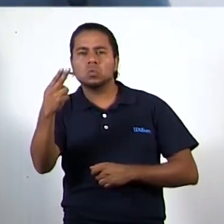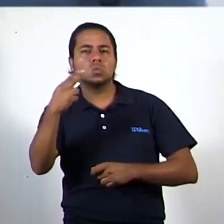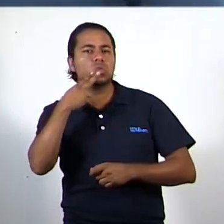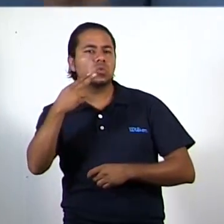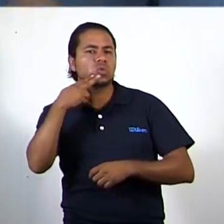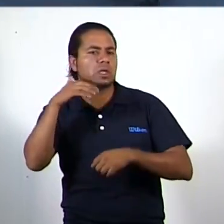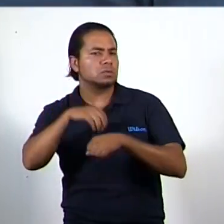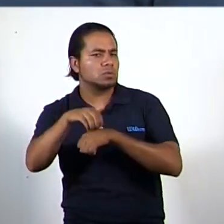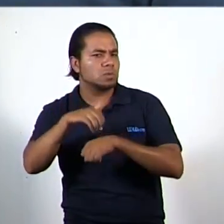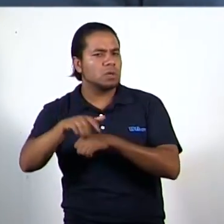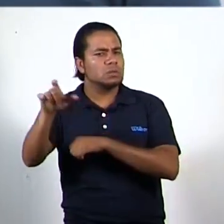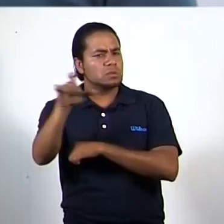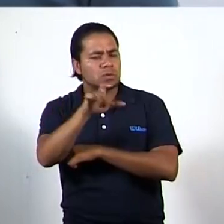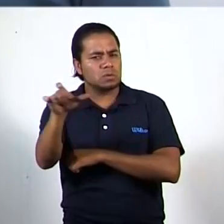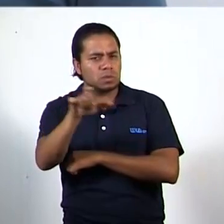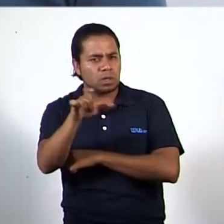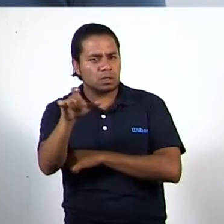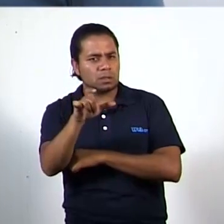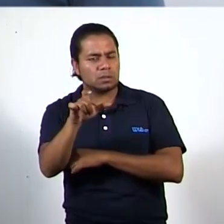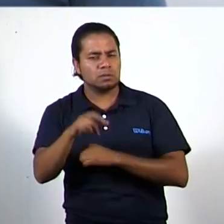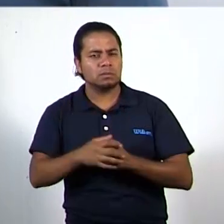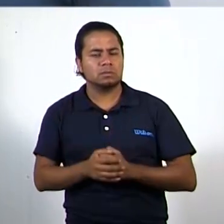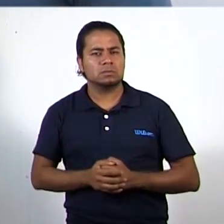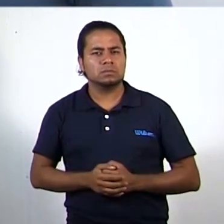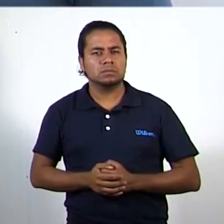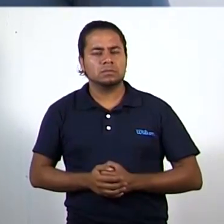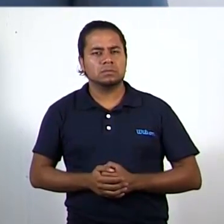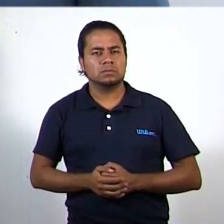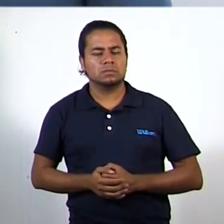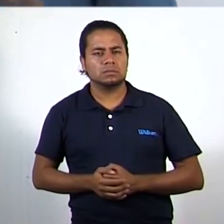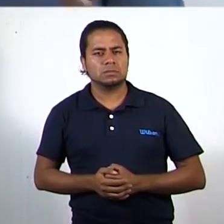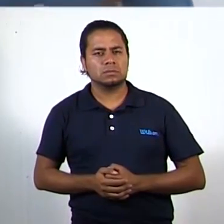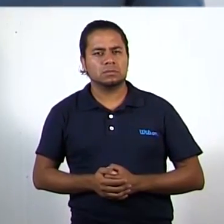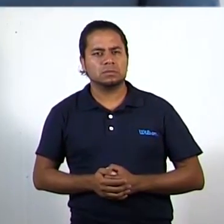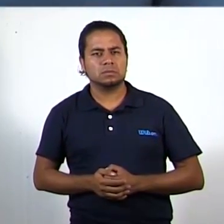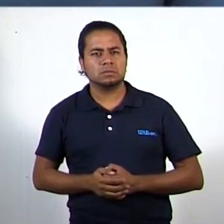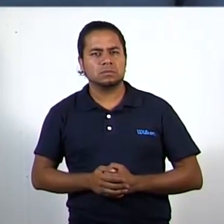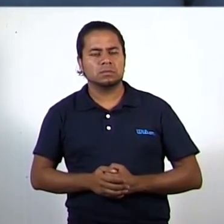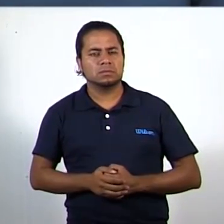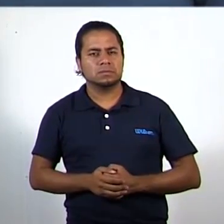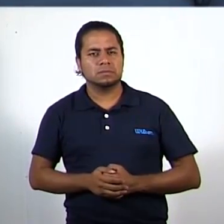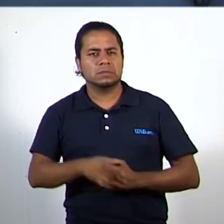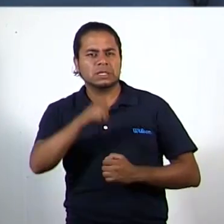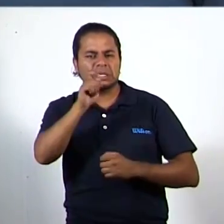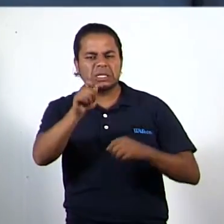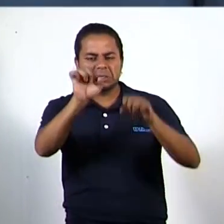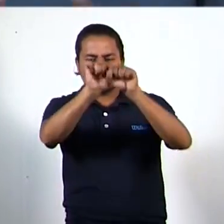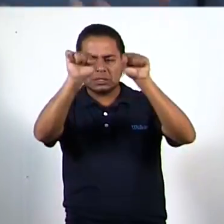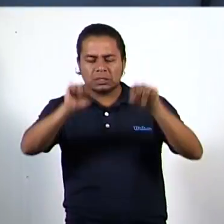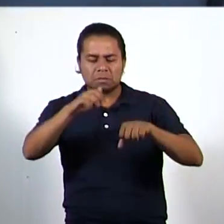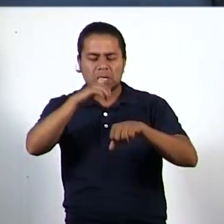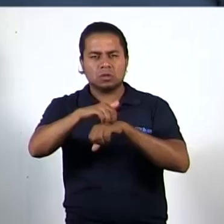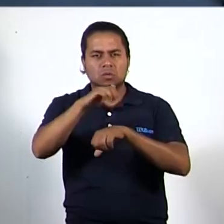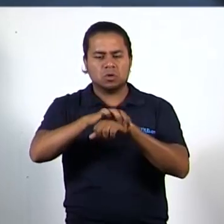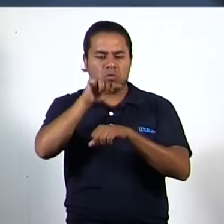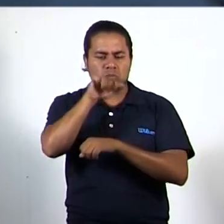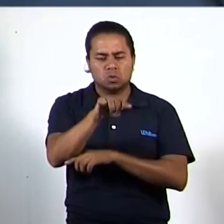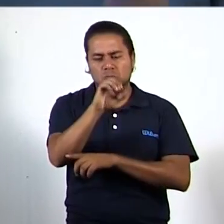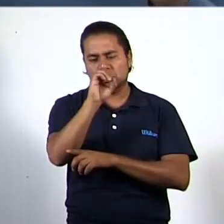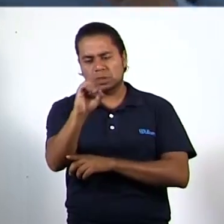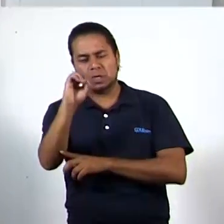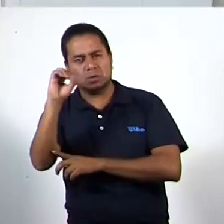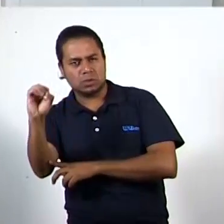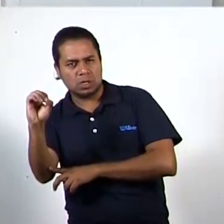números? Y finalmente vamos a concluir en qué es el sistema de numeración decimal, los números naturales,